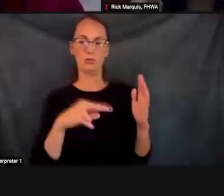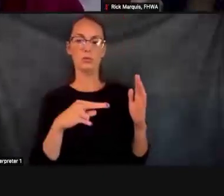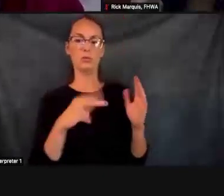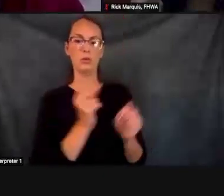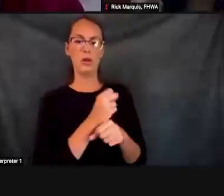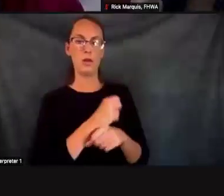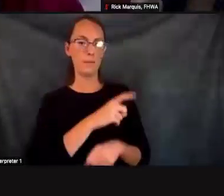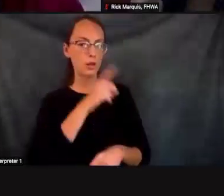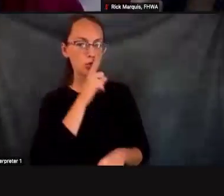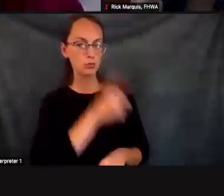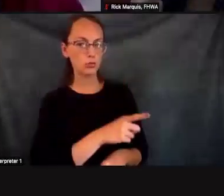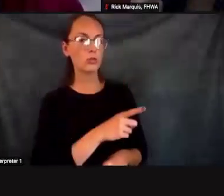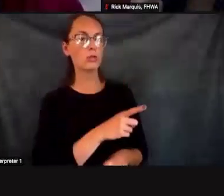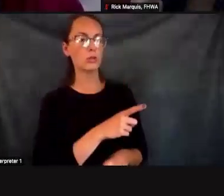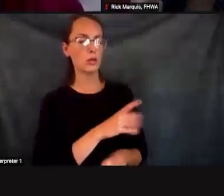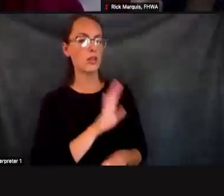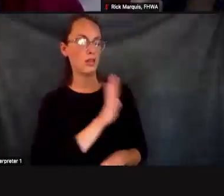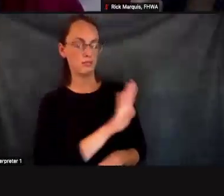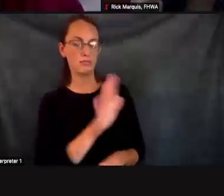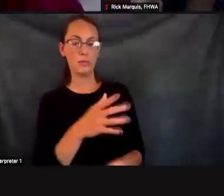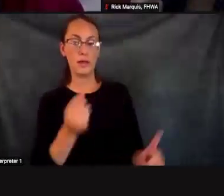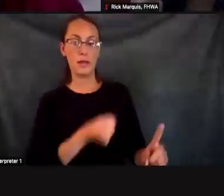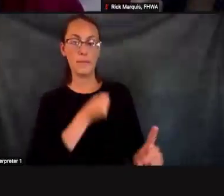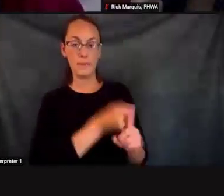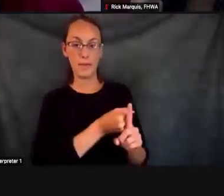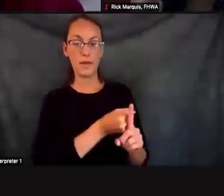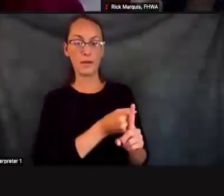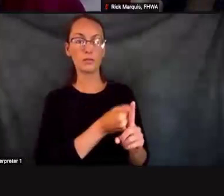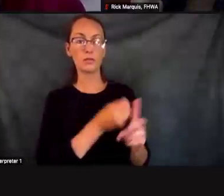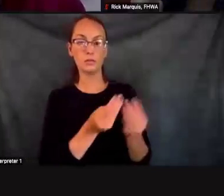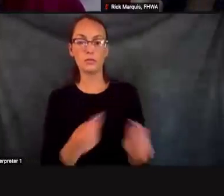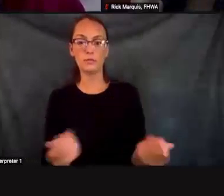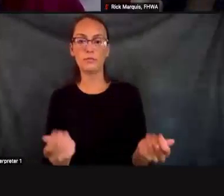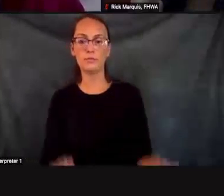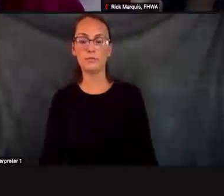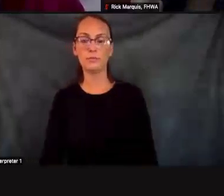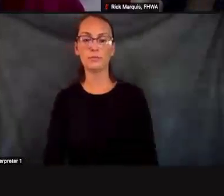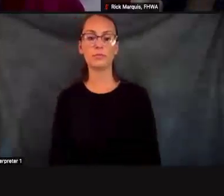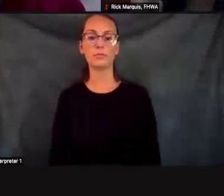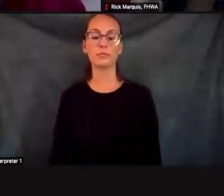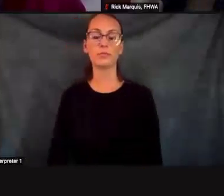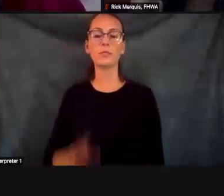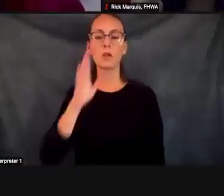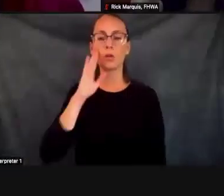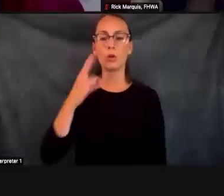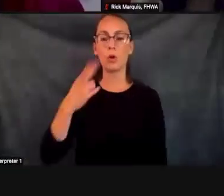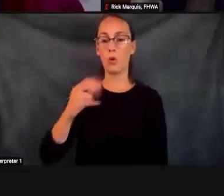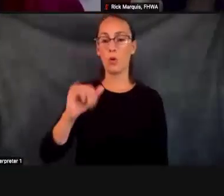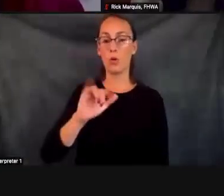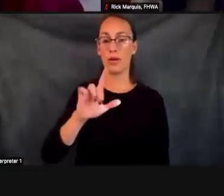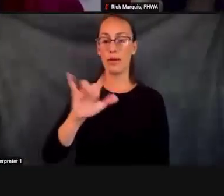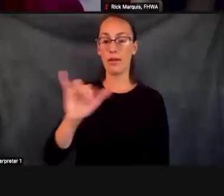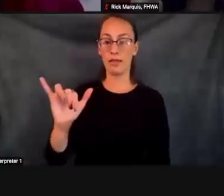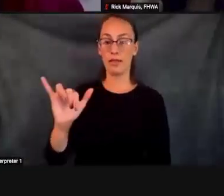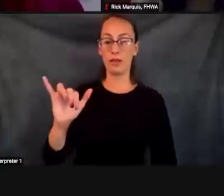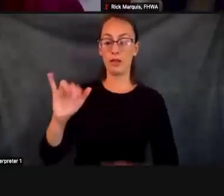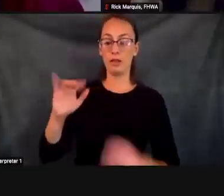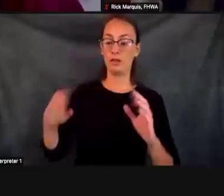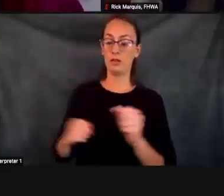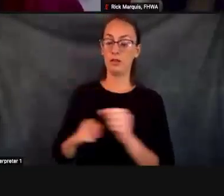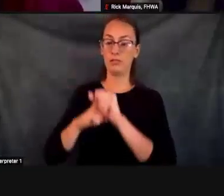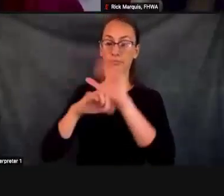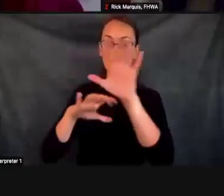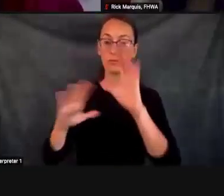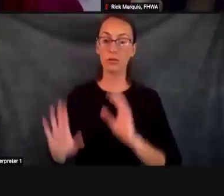que evaluar el clima acá y evaluar su impacto total. Como es común en